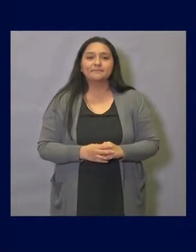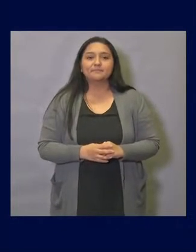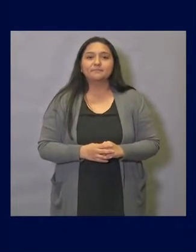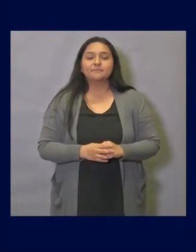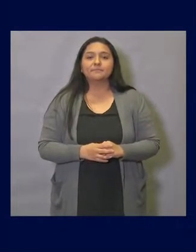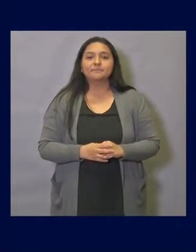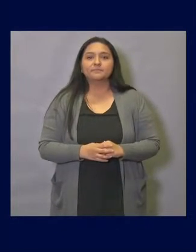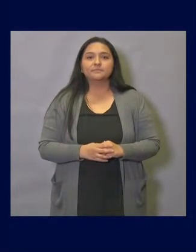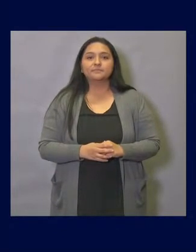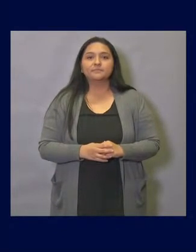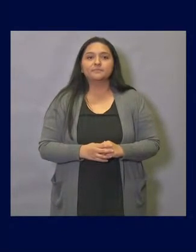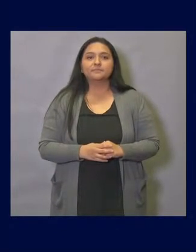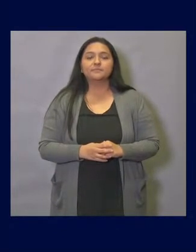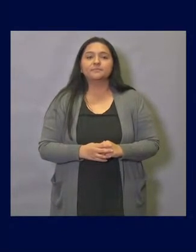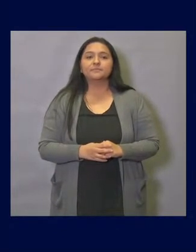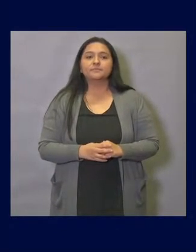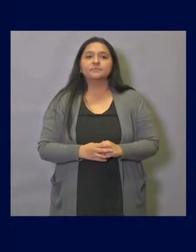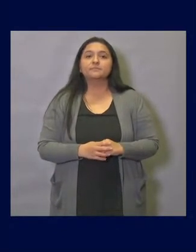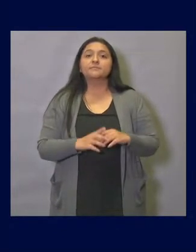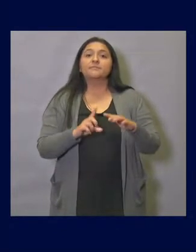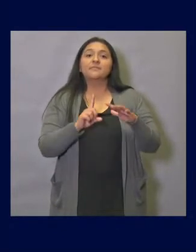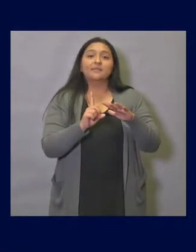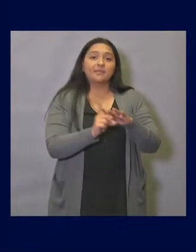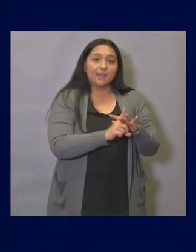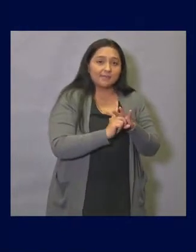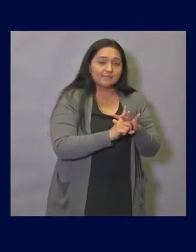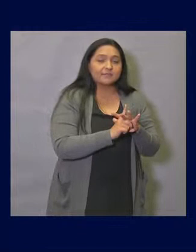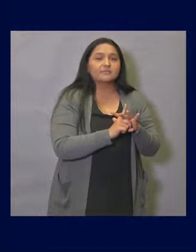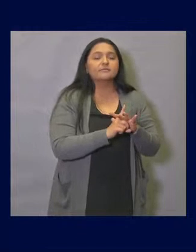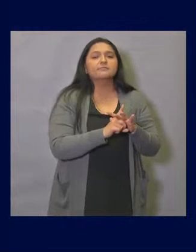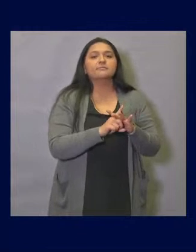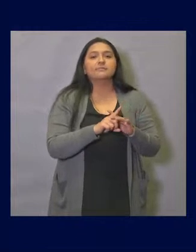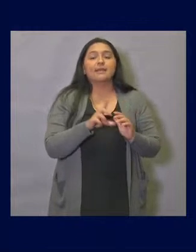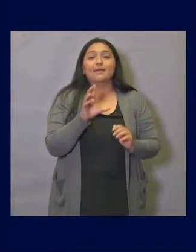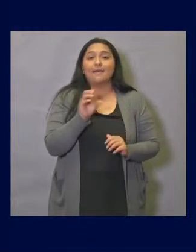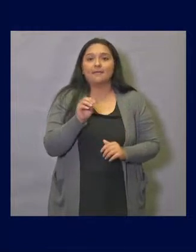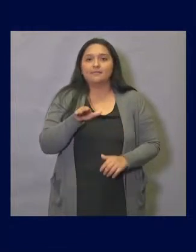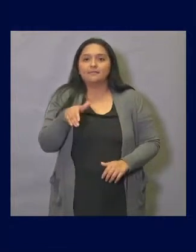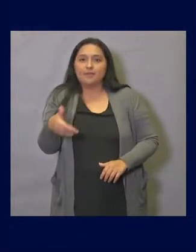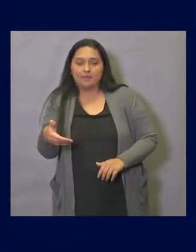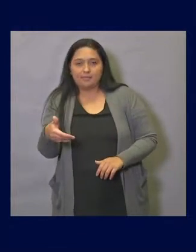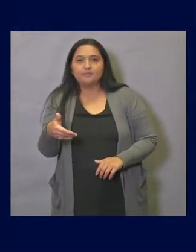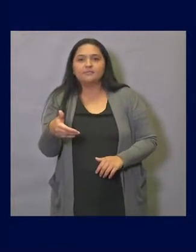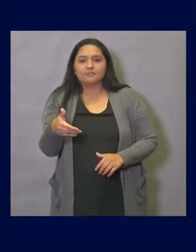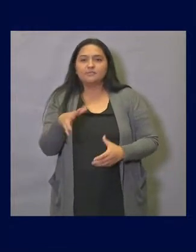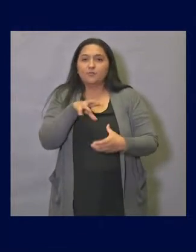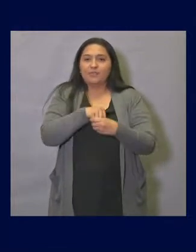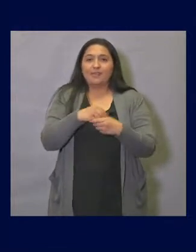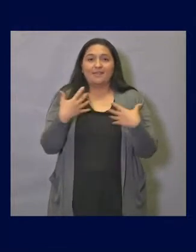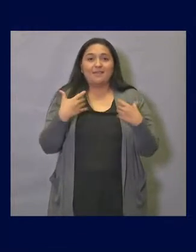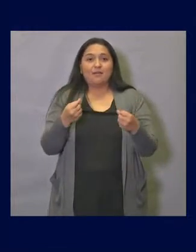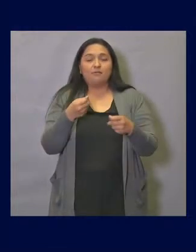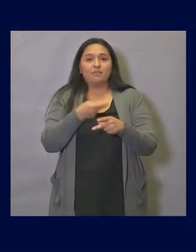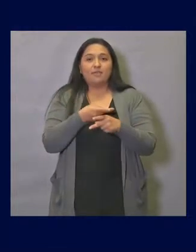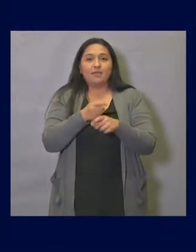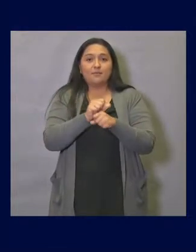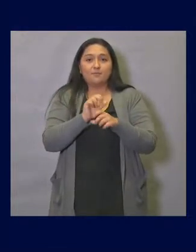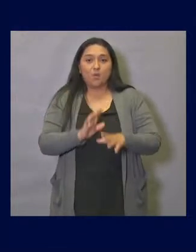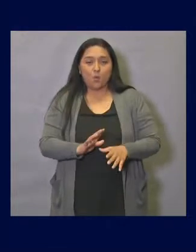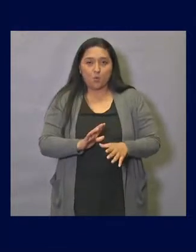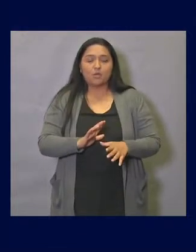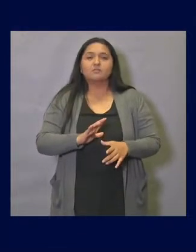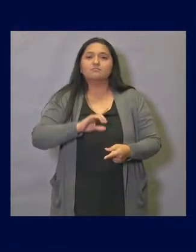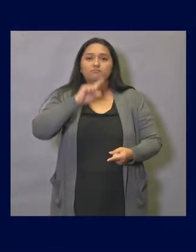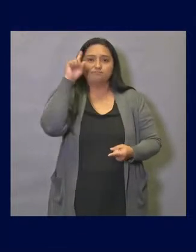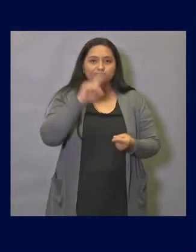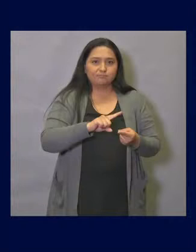Y al igual que en los casos, el número de fallecimientos entre los trabajadores de salud ha visto una rápida disminución